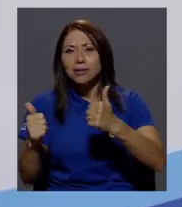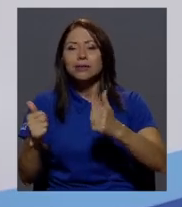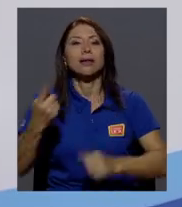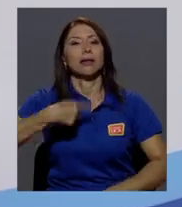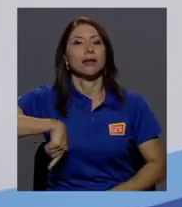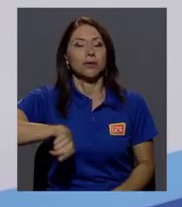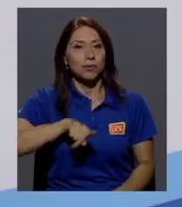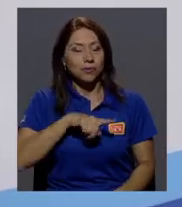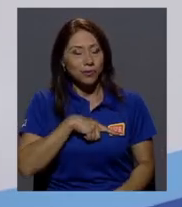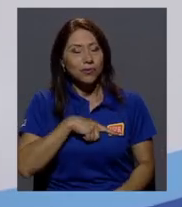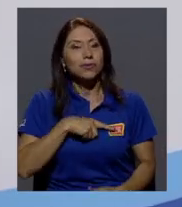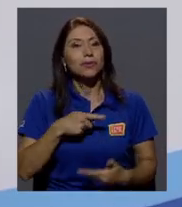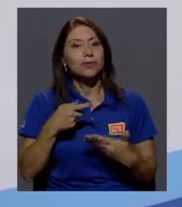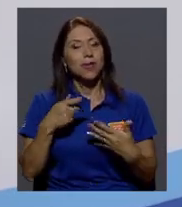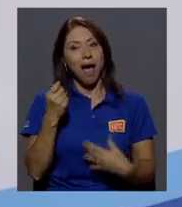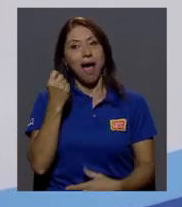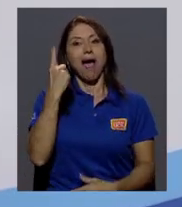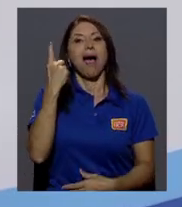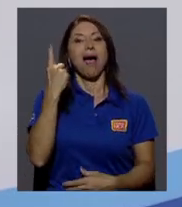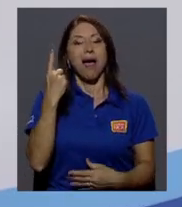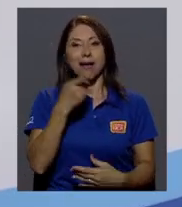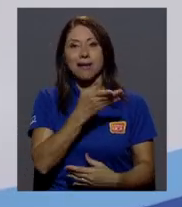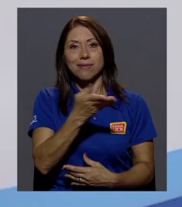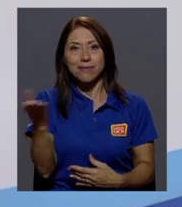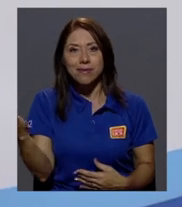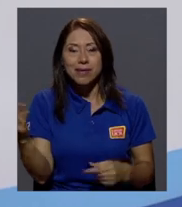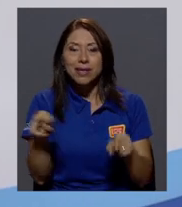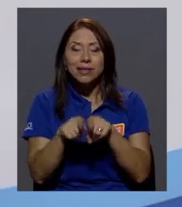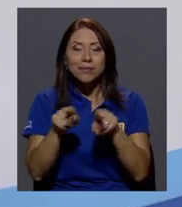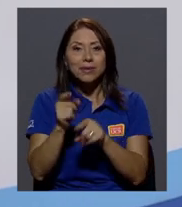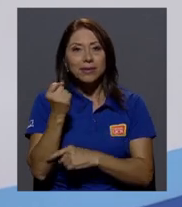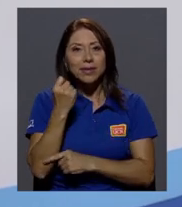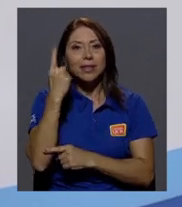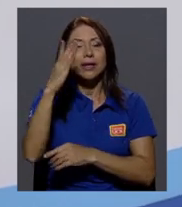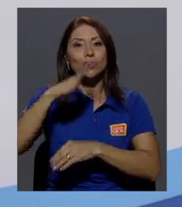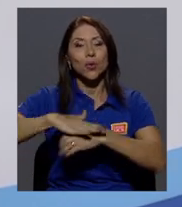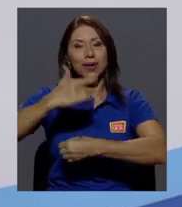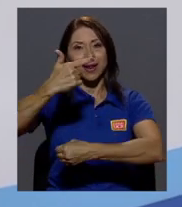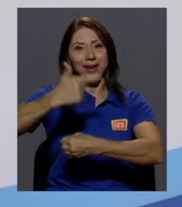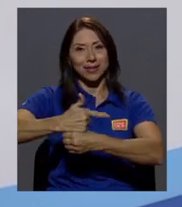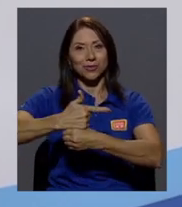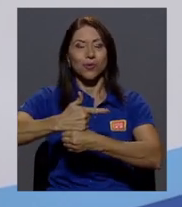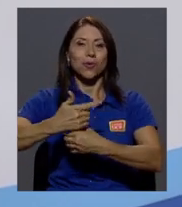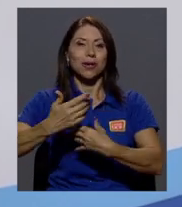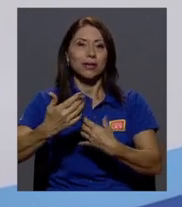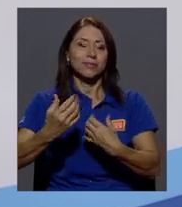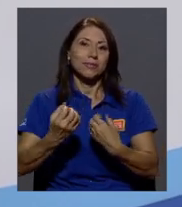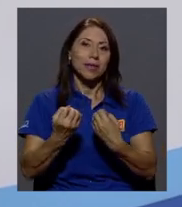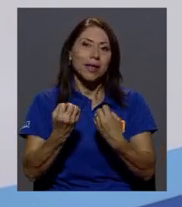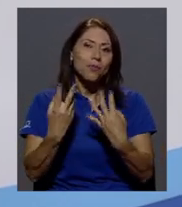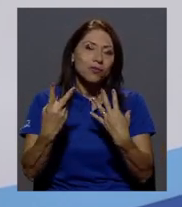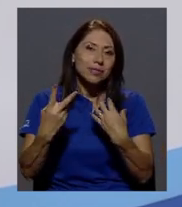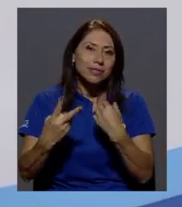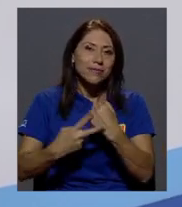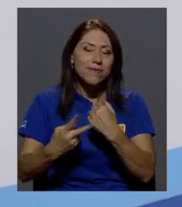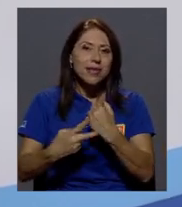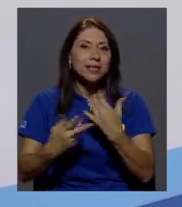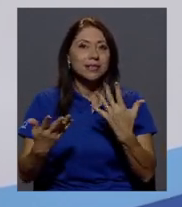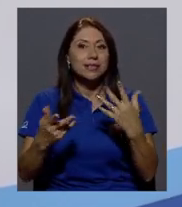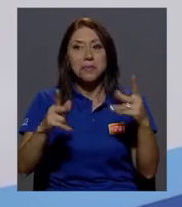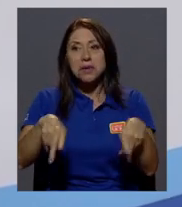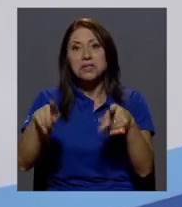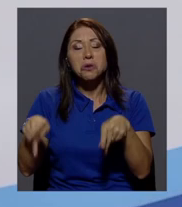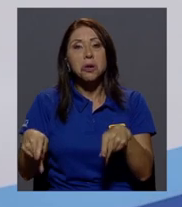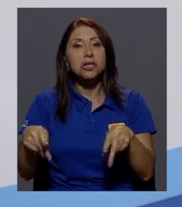entender más sobre ellos y también entender sobre la ley es verdad que muchas veces las personas